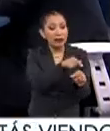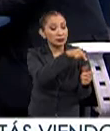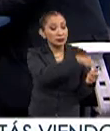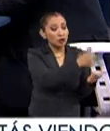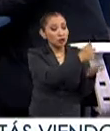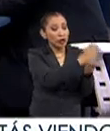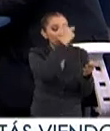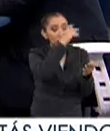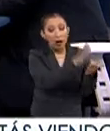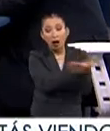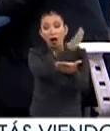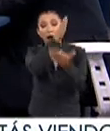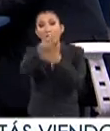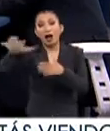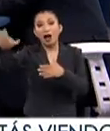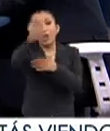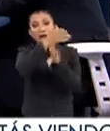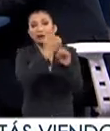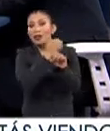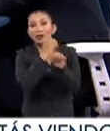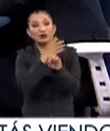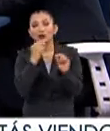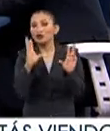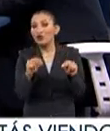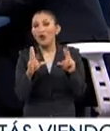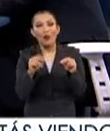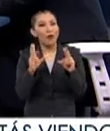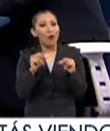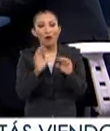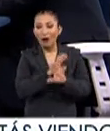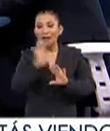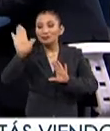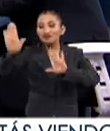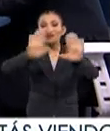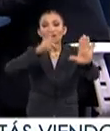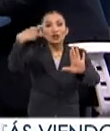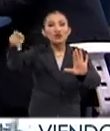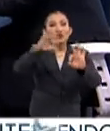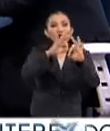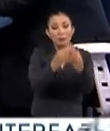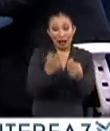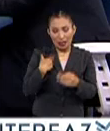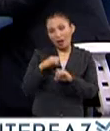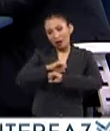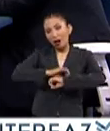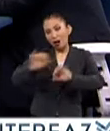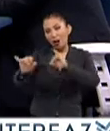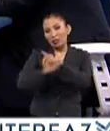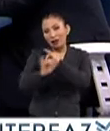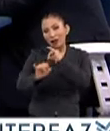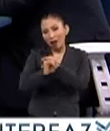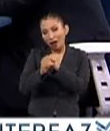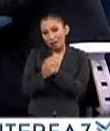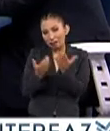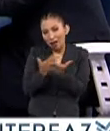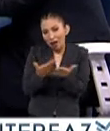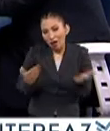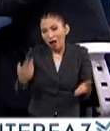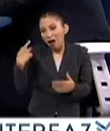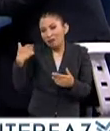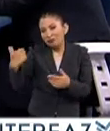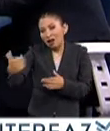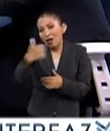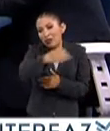de la Ciudad de México hacia los estados de la República en ese lado. Y en las plataformas, por supuesto, como es hoy día, cada